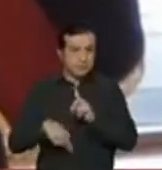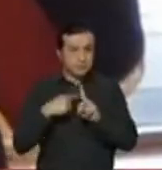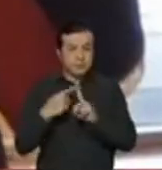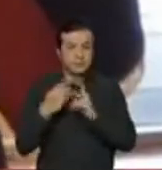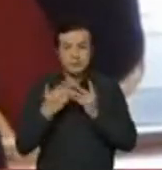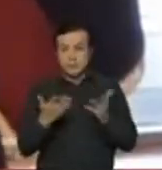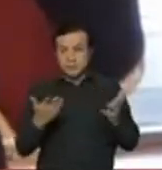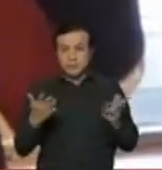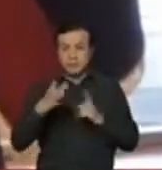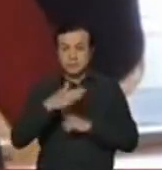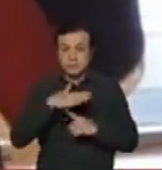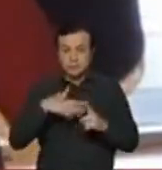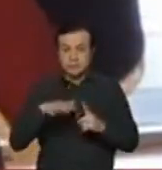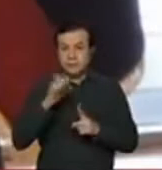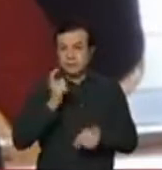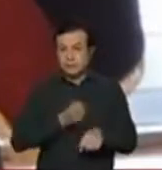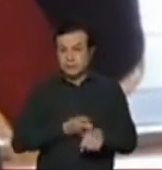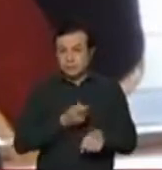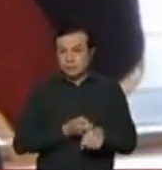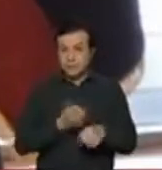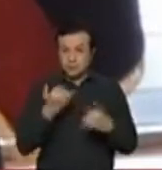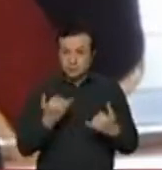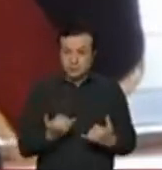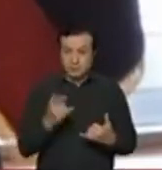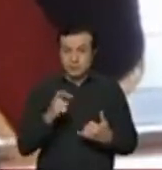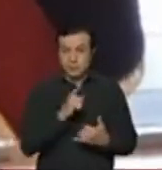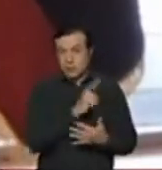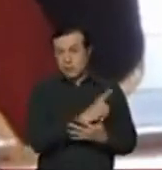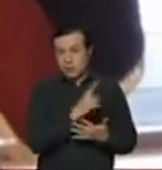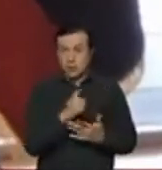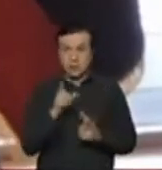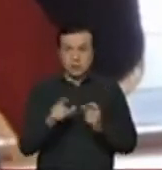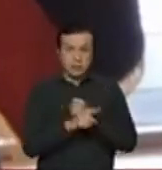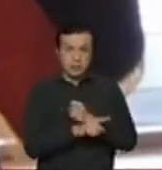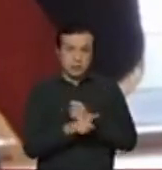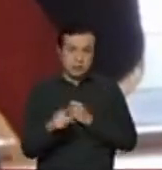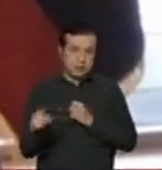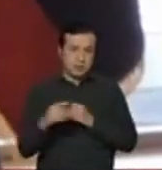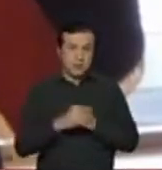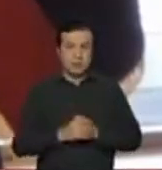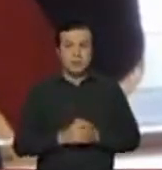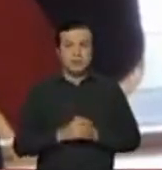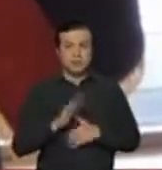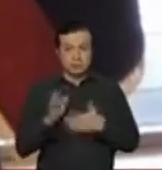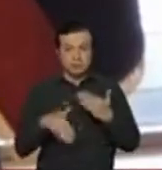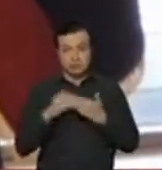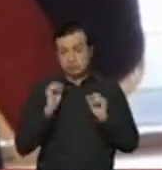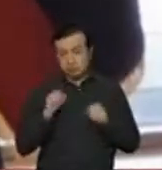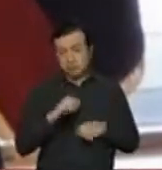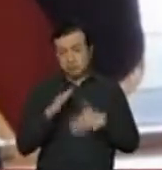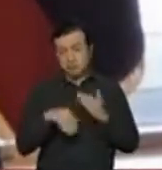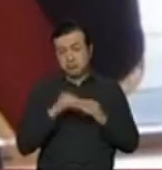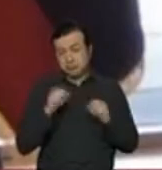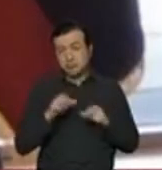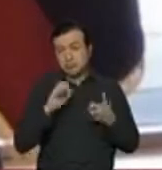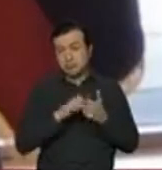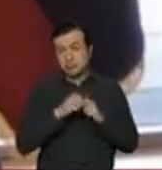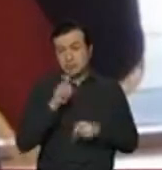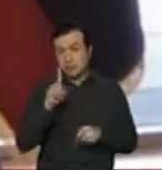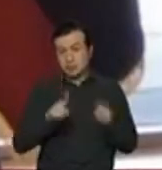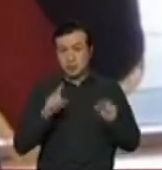sobre las condiciones específicas actuales de cada afiliado. Ajá. Todos pueden, sí, hay problemas a